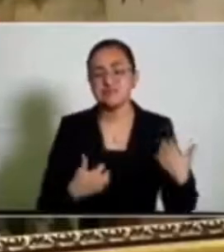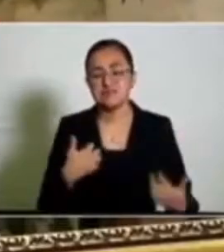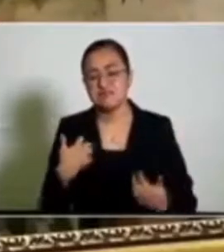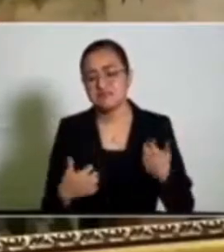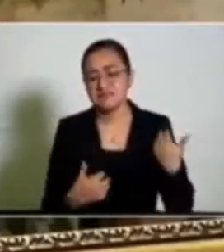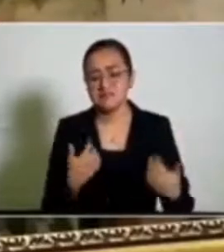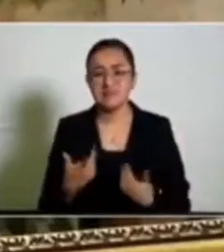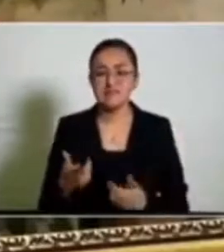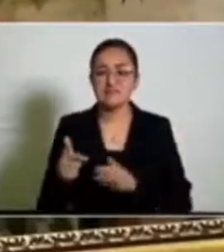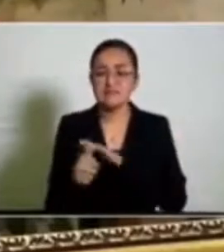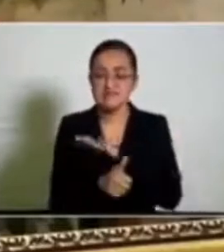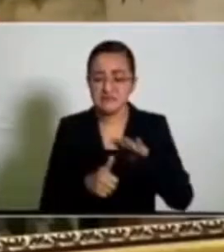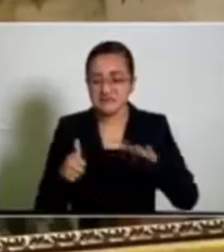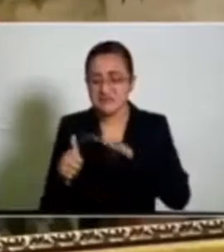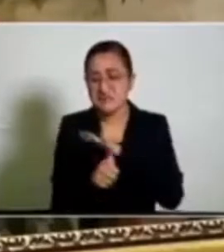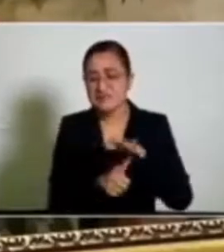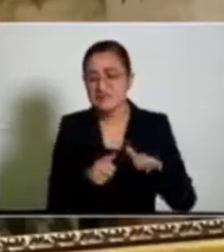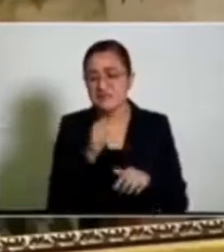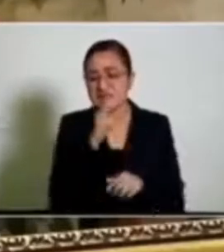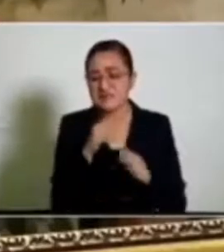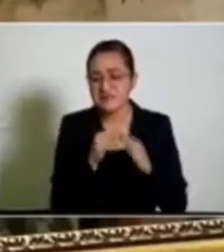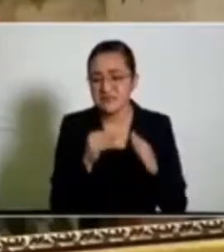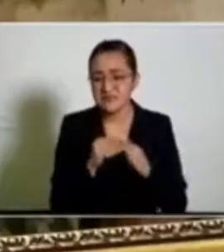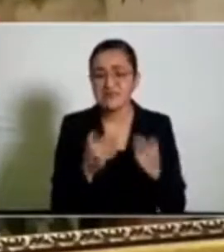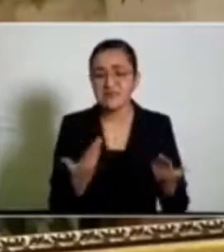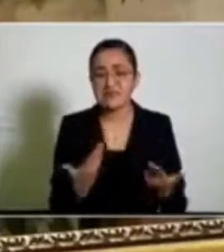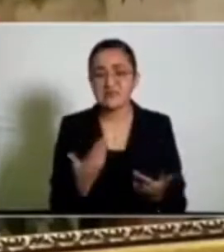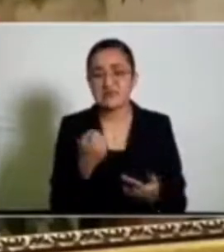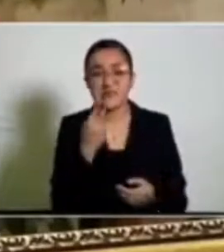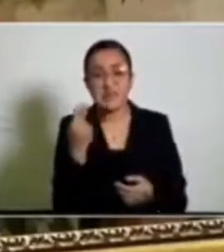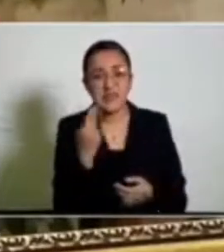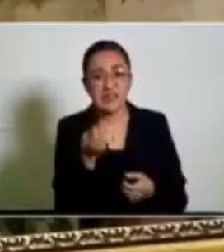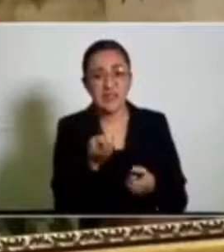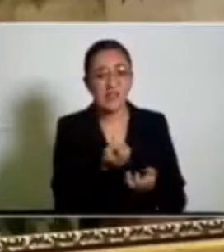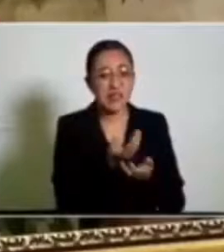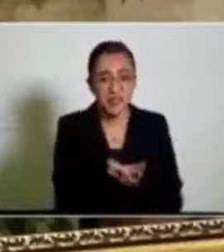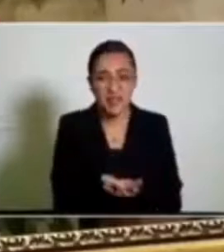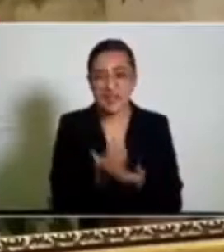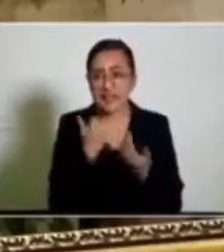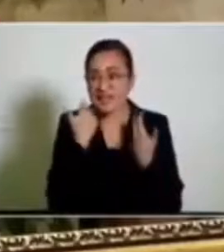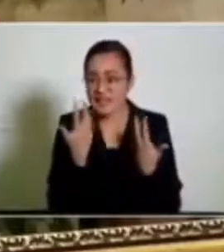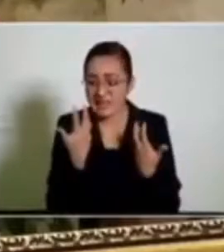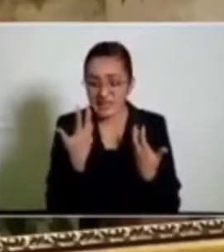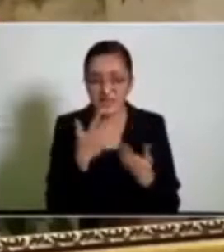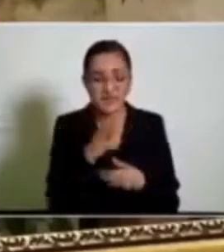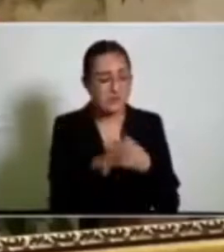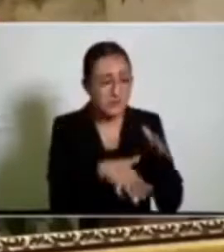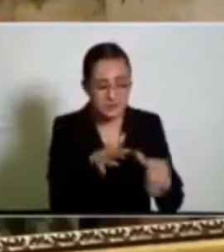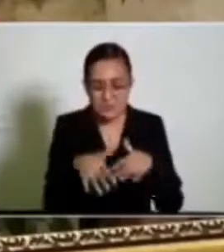el confinamiento, la necesidad de salir a buscar